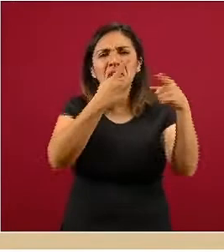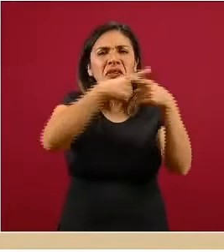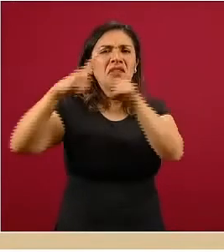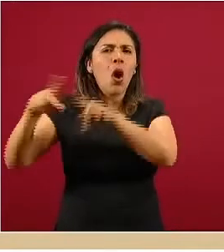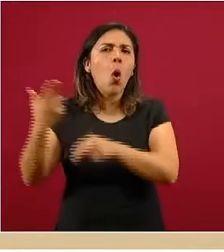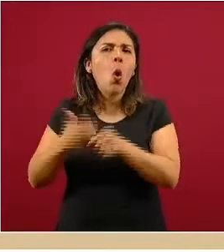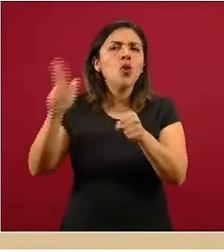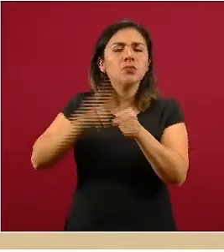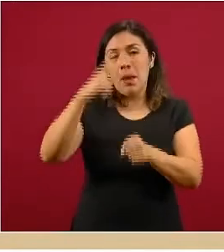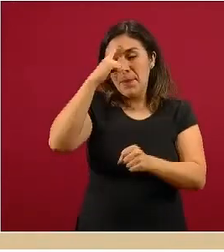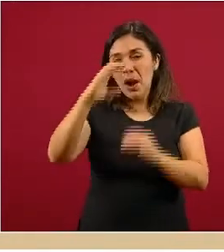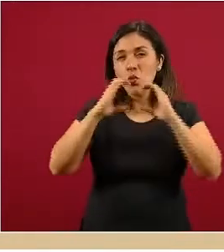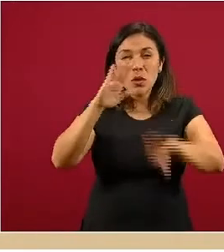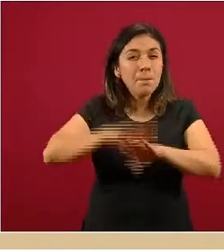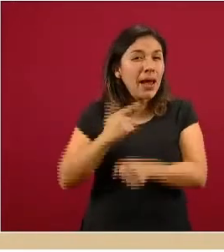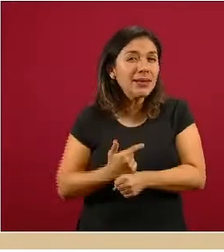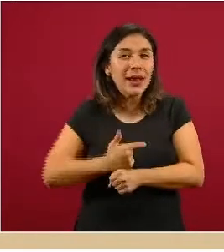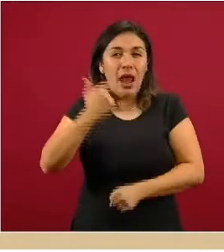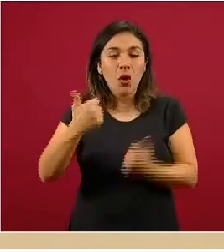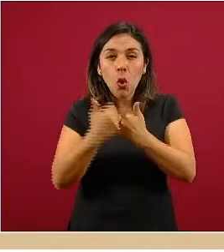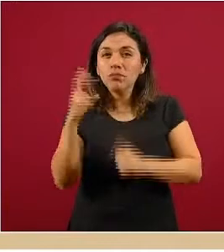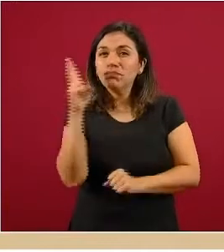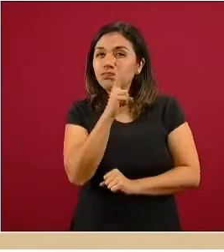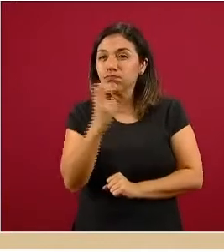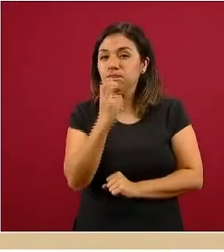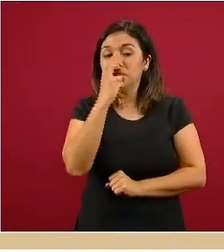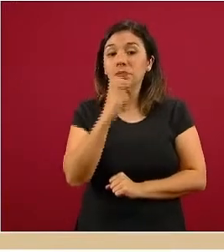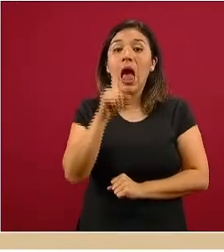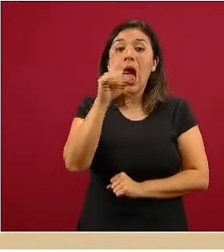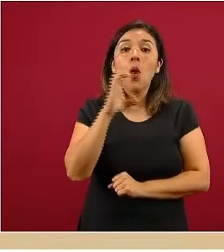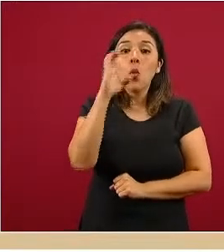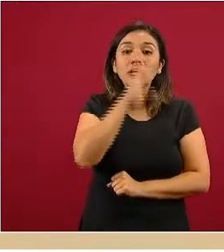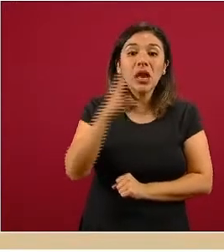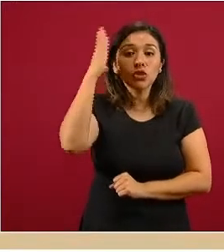personas con infección respiratoria aguda grave no crítica.